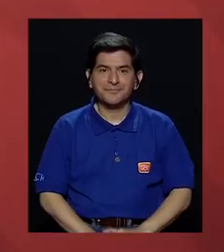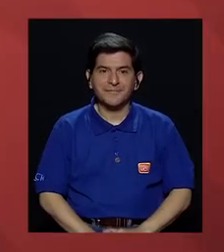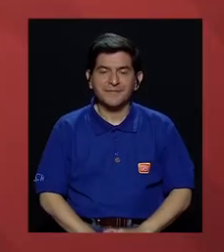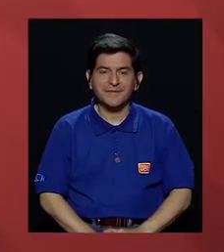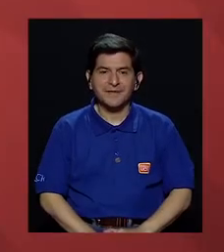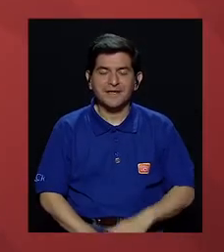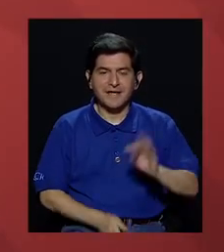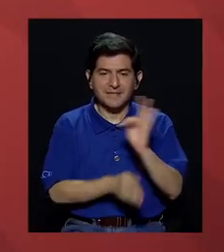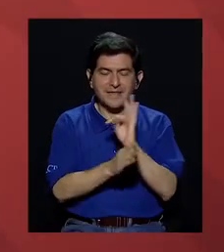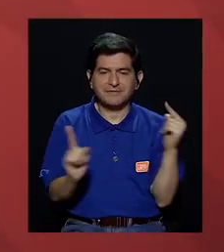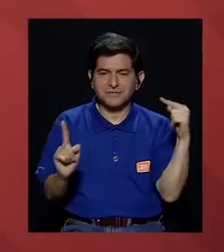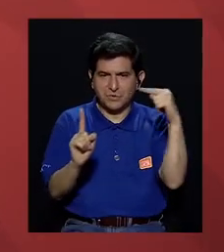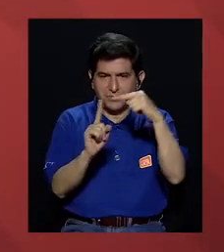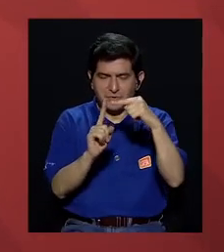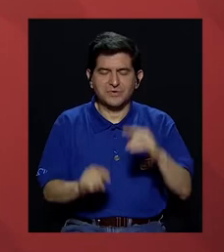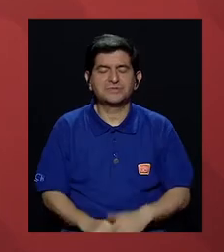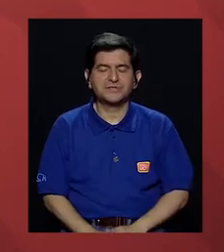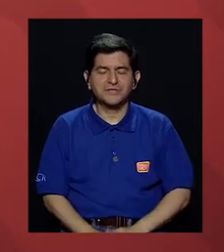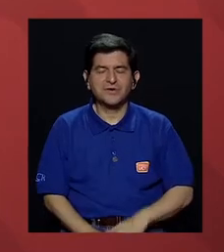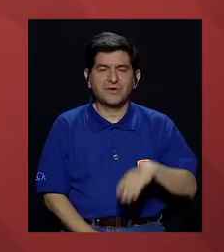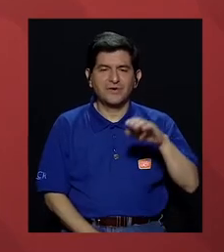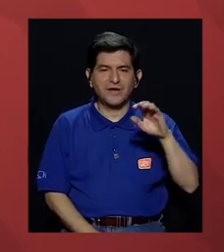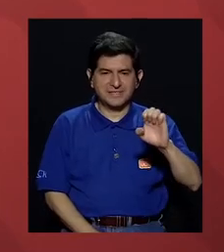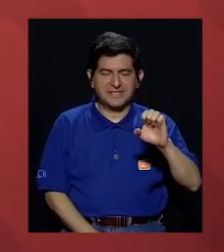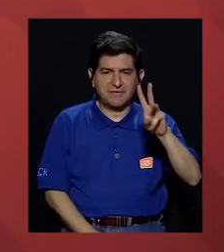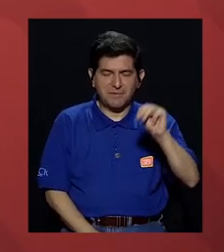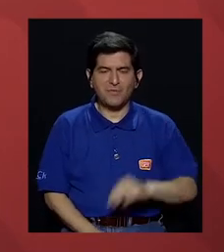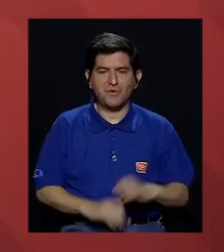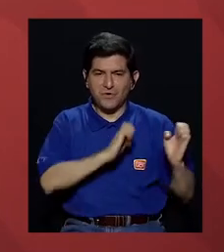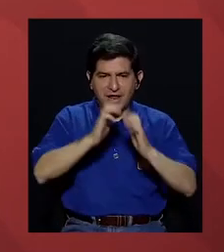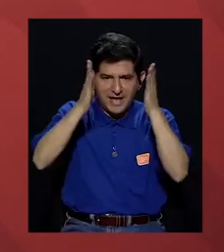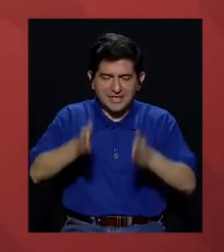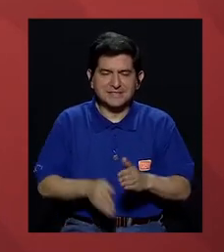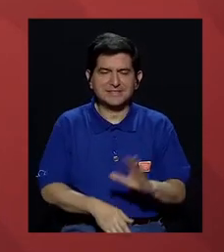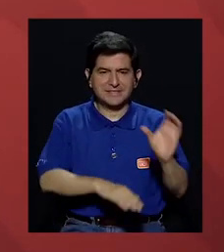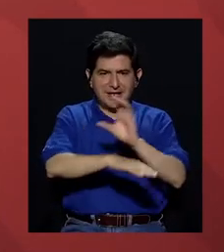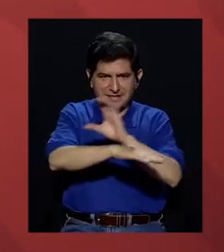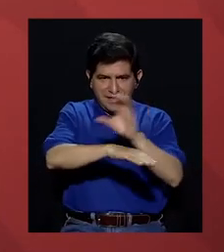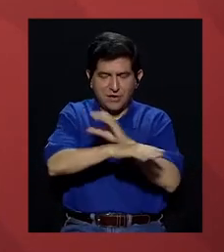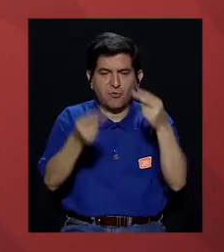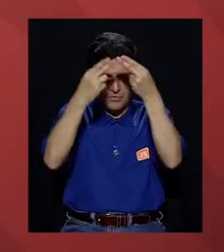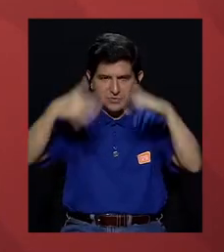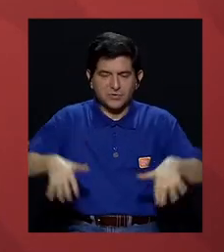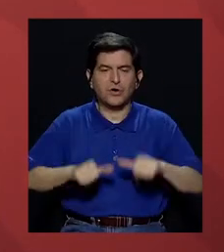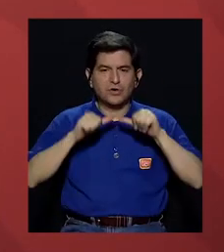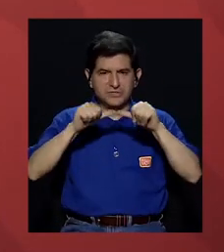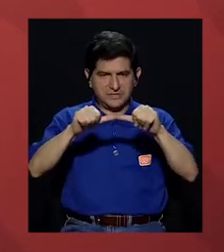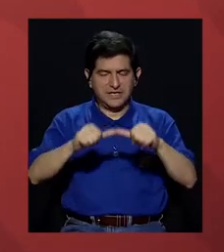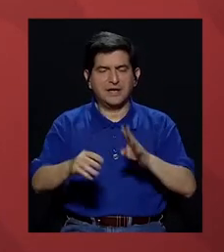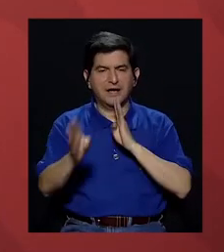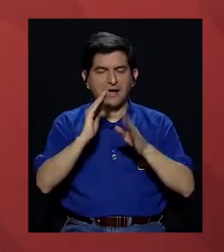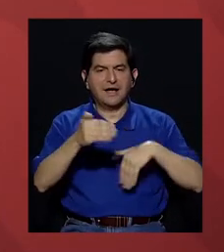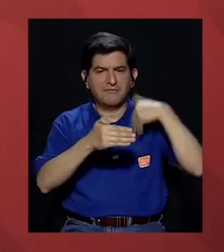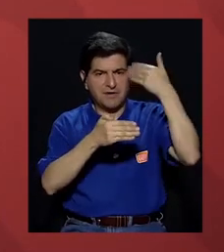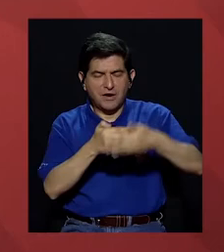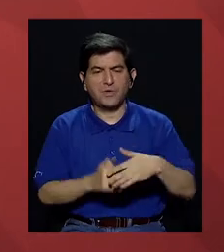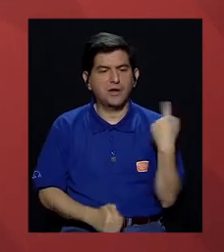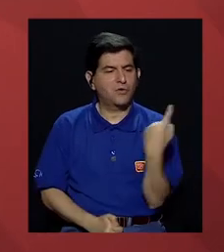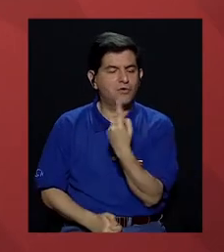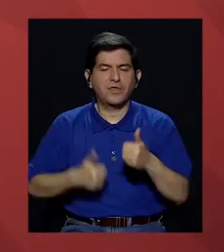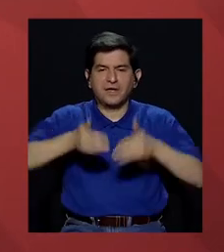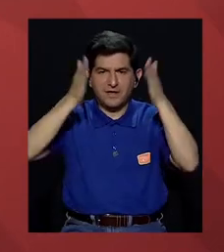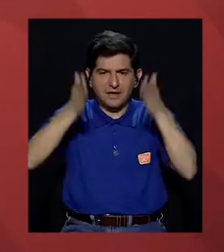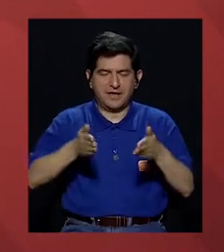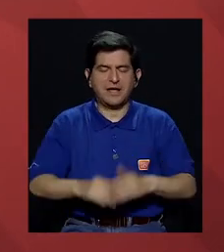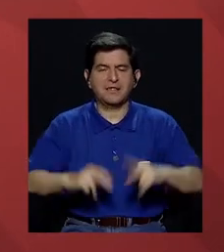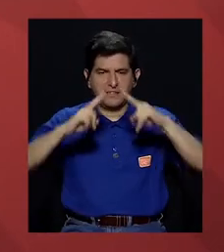estamos viendo televisión con sentido con esteban mora estrategia digital les pido que sigan con nosotros vamos a hablar ahora sobre cada